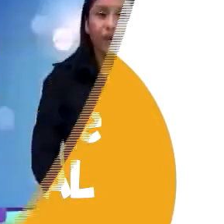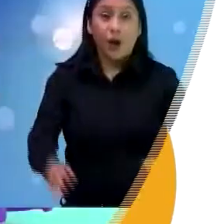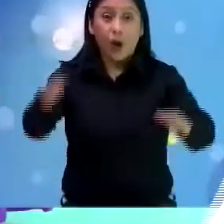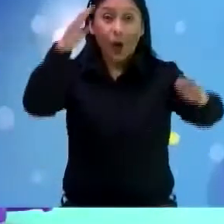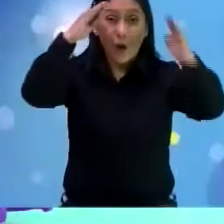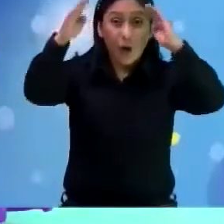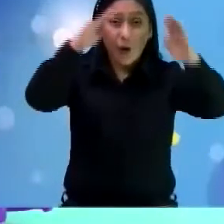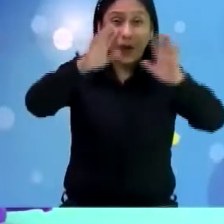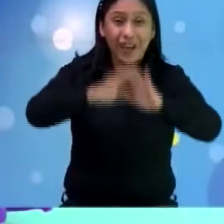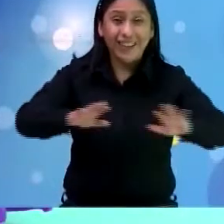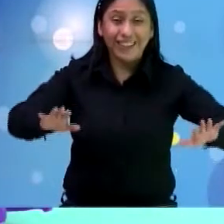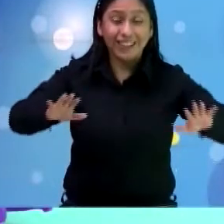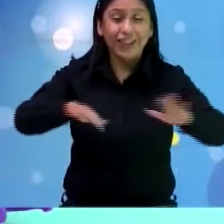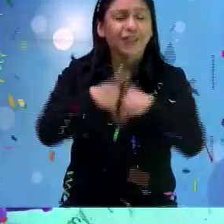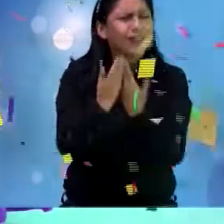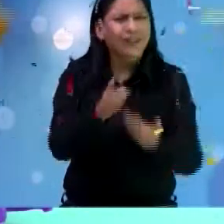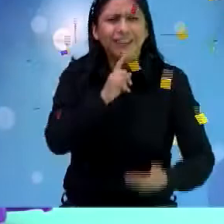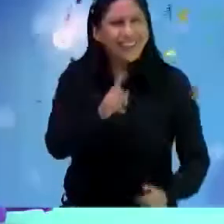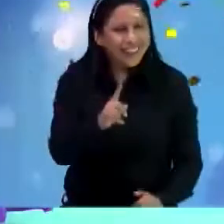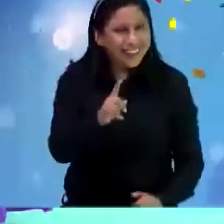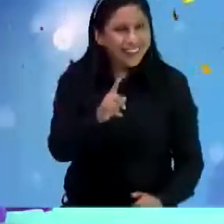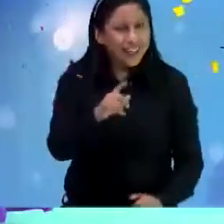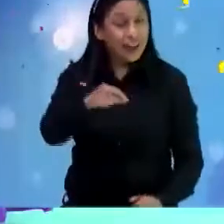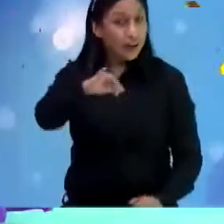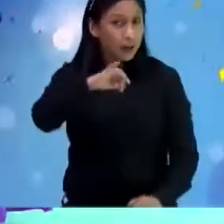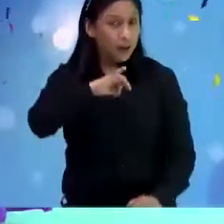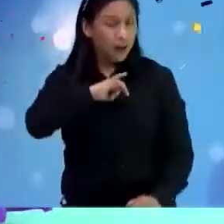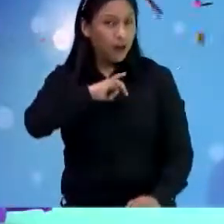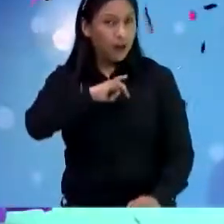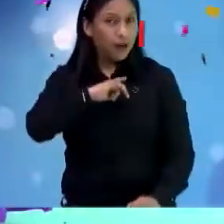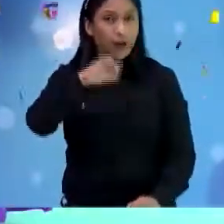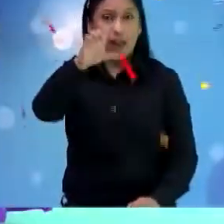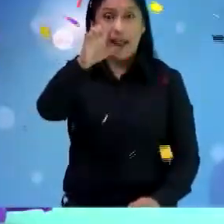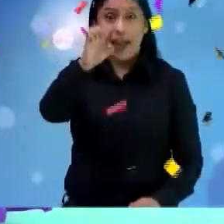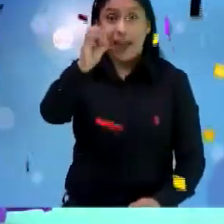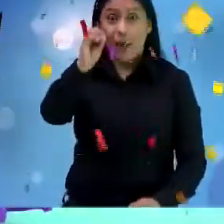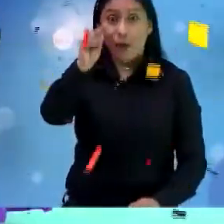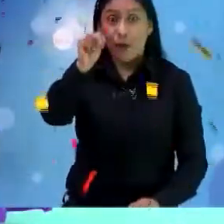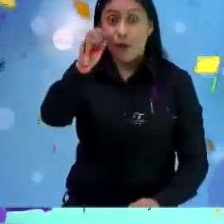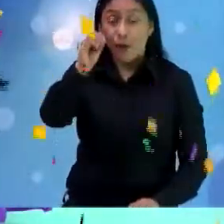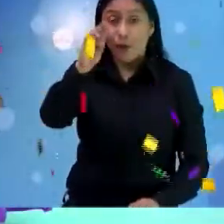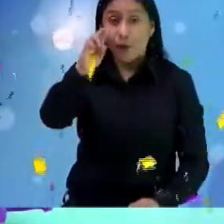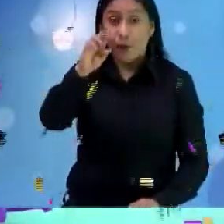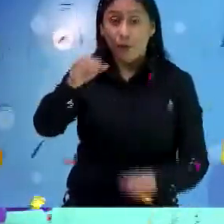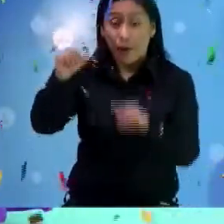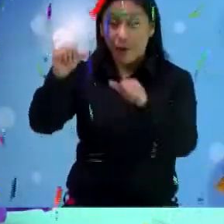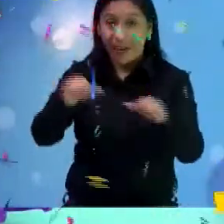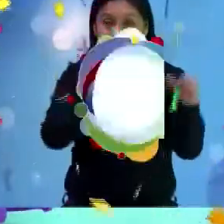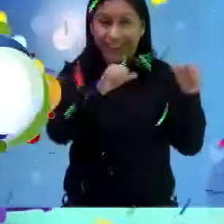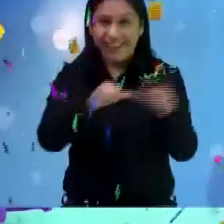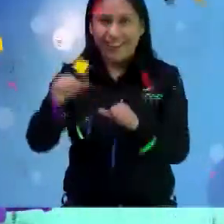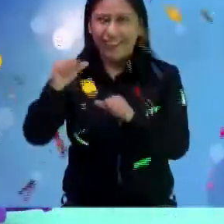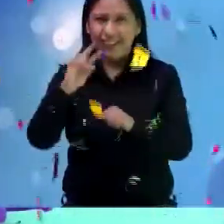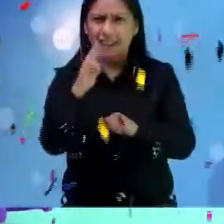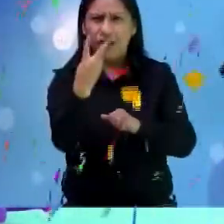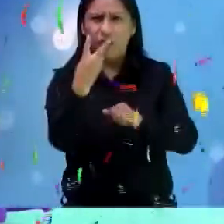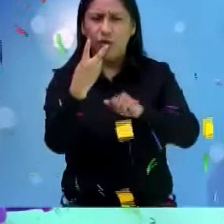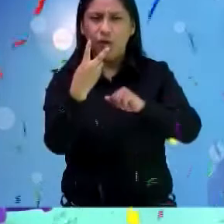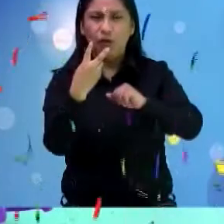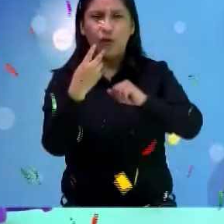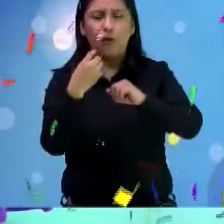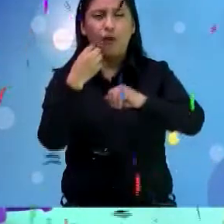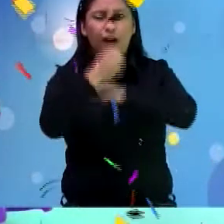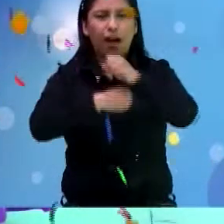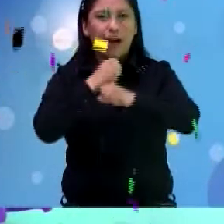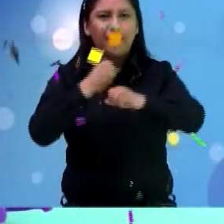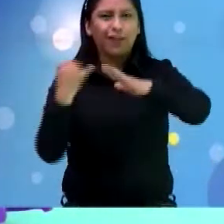Hola niños y niñas, ¿cómo están? Yo soy Leonor Vicente y realizaremos actividades para el segundo año de